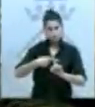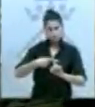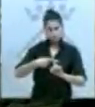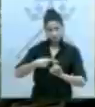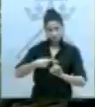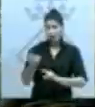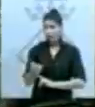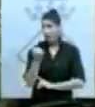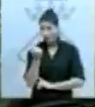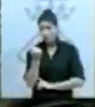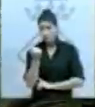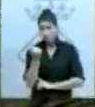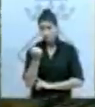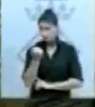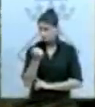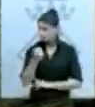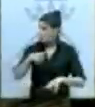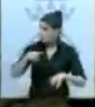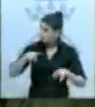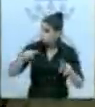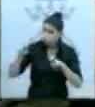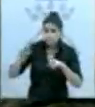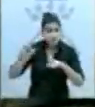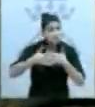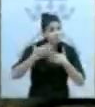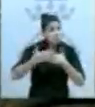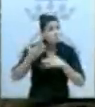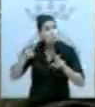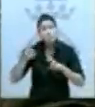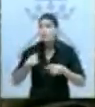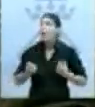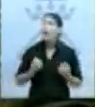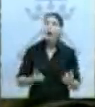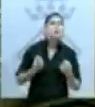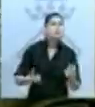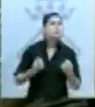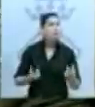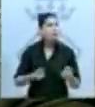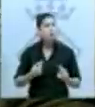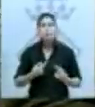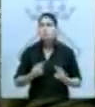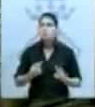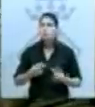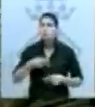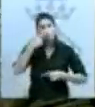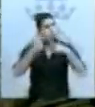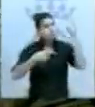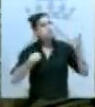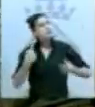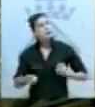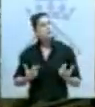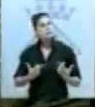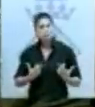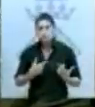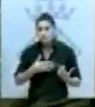ahorro. Esto sí que es una novedad, porque hoy he oído hablar mucho de gastos, con la crisis que tenemos, es lógico. Supondría,